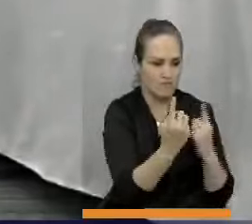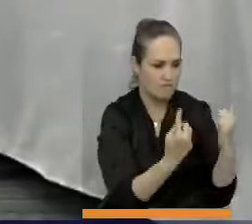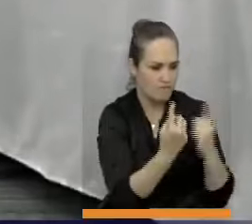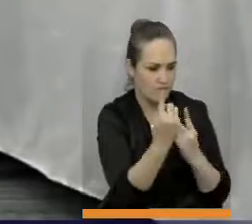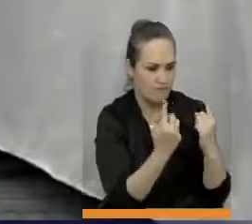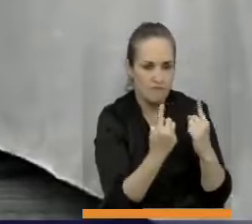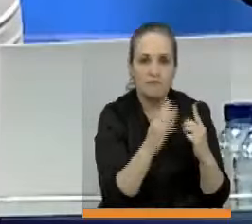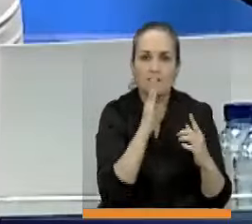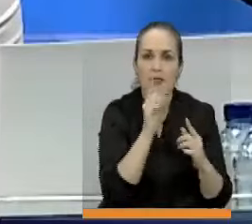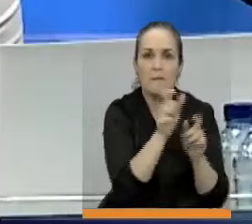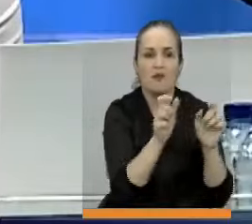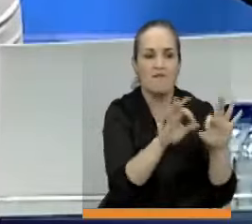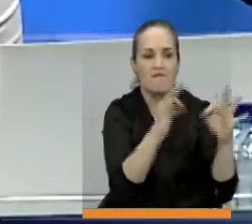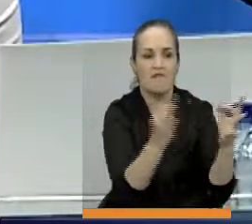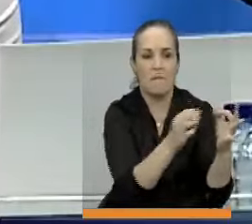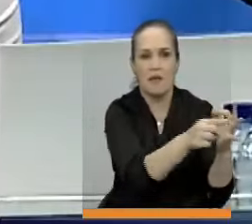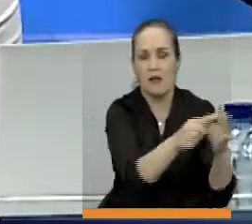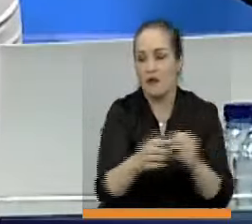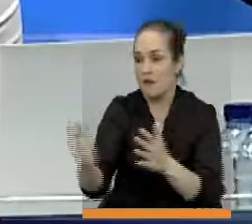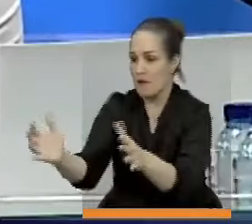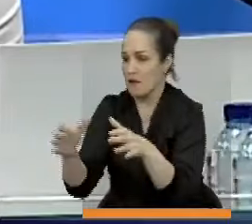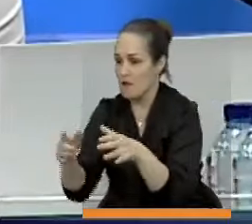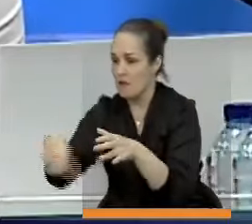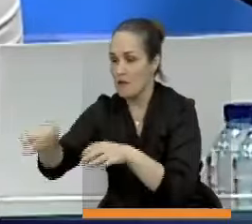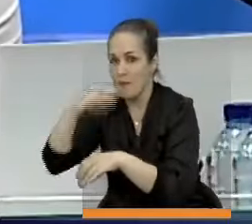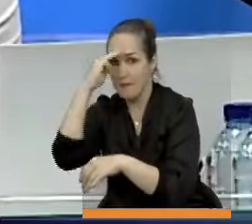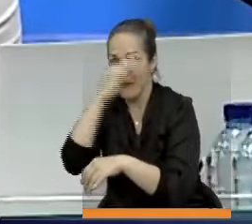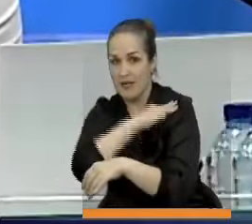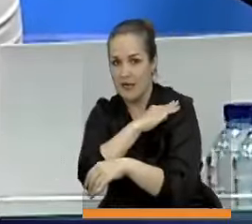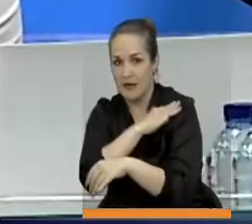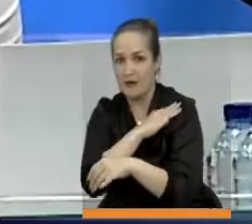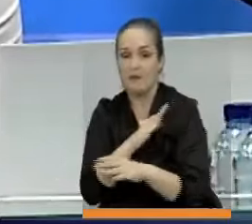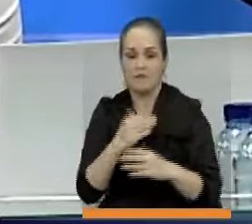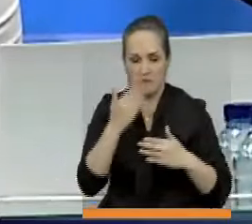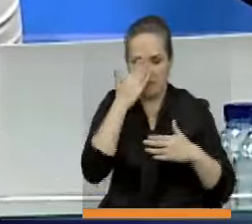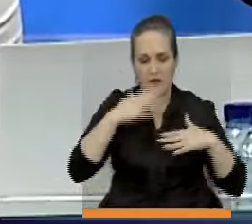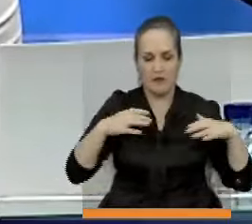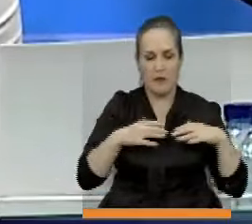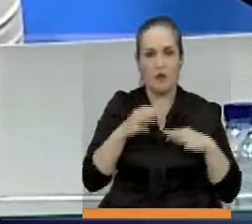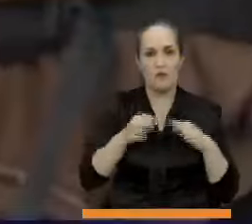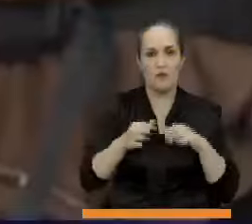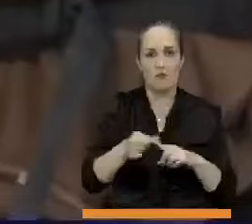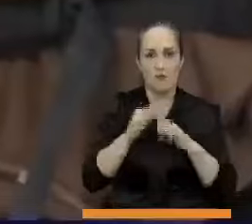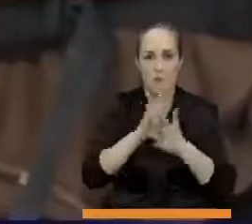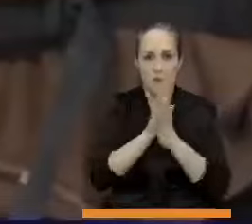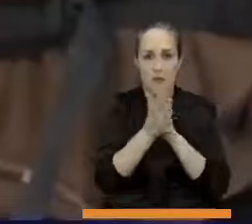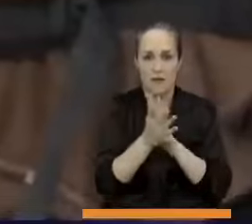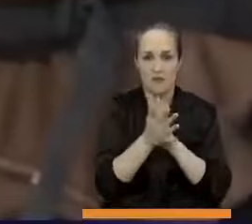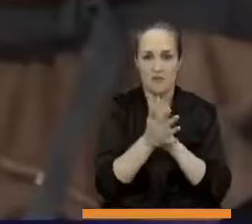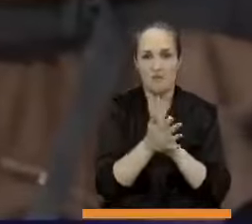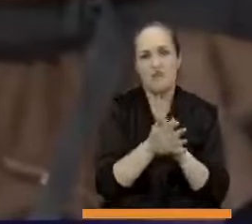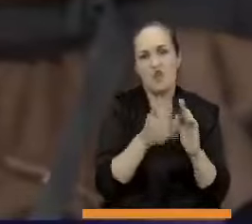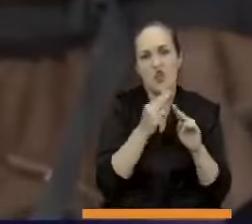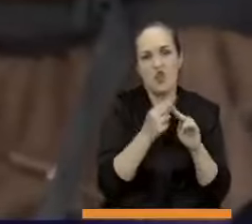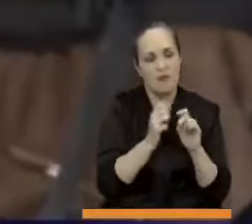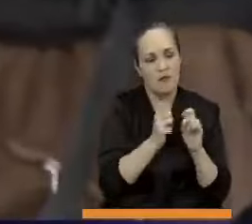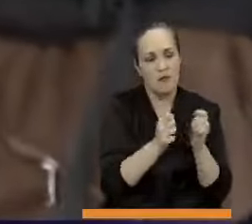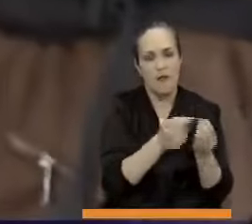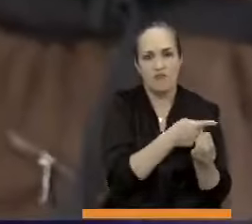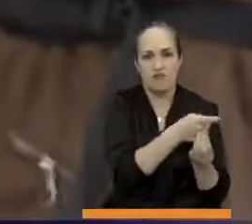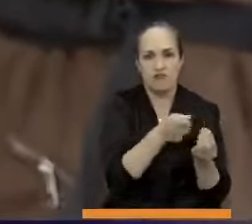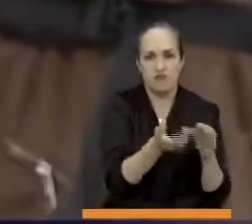como responsables presuntamente de la jurisdicción especial para la paz masacre del